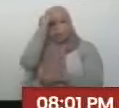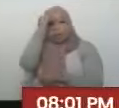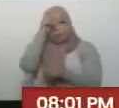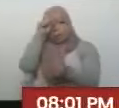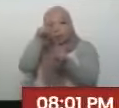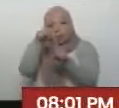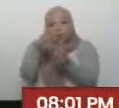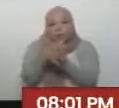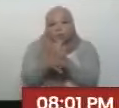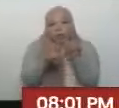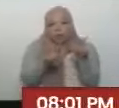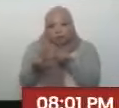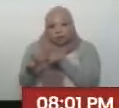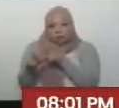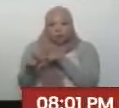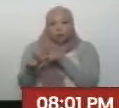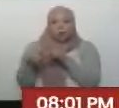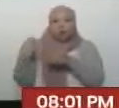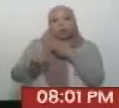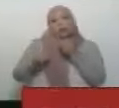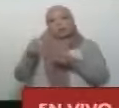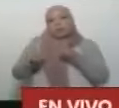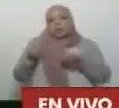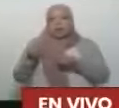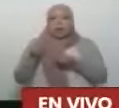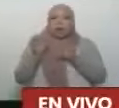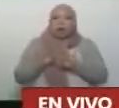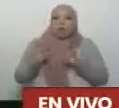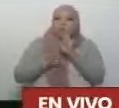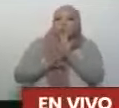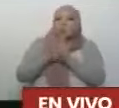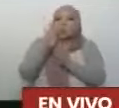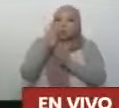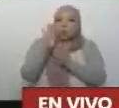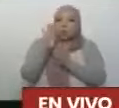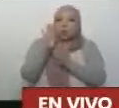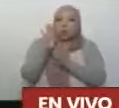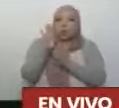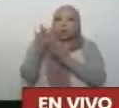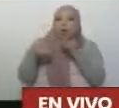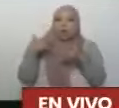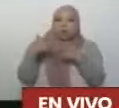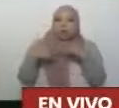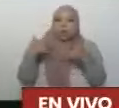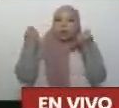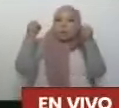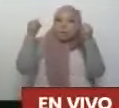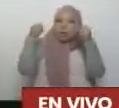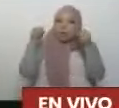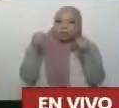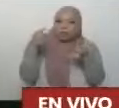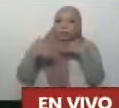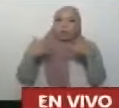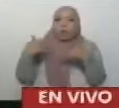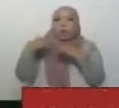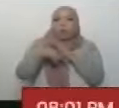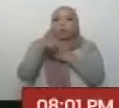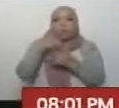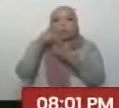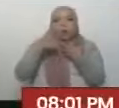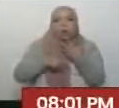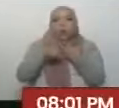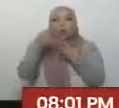el reto estaba diseñado, lo que se tenía que hacer, y nosotros tenemos era que desarrollar o hacerlo, o sea, la práctica. Hacer la programación. Fue el reto